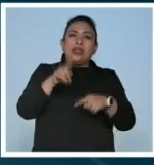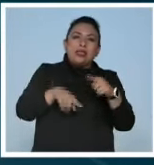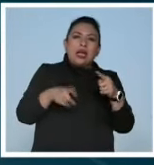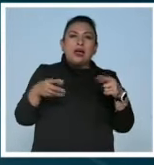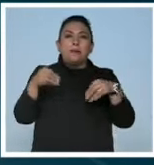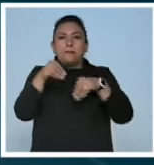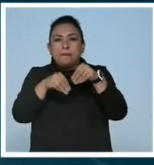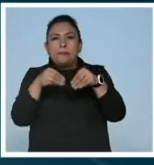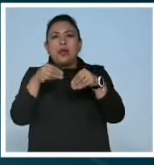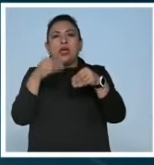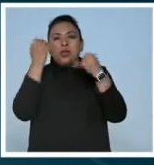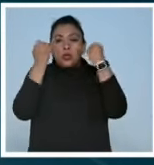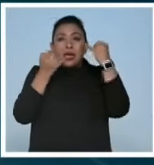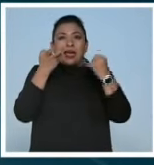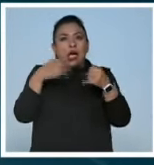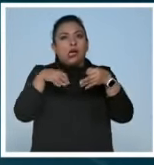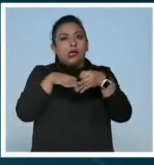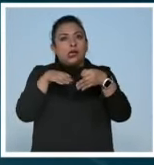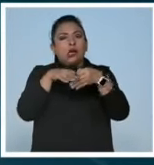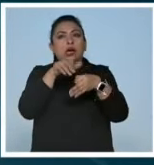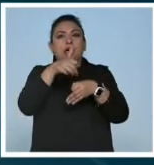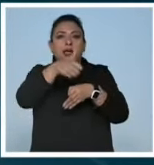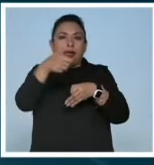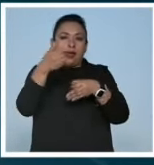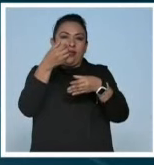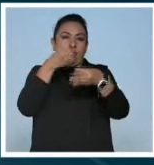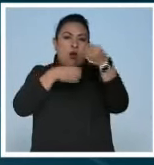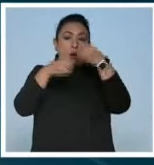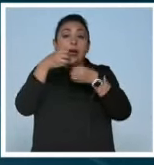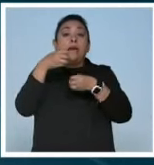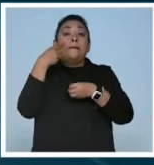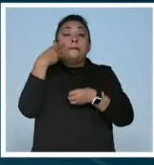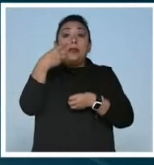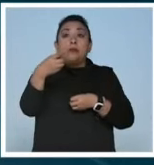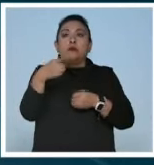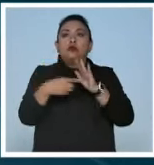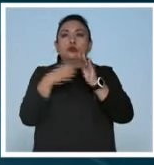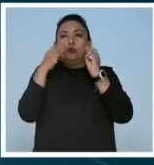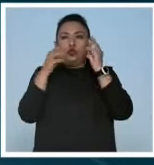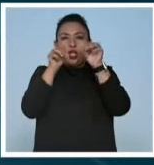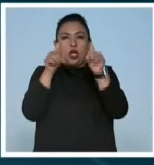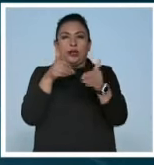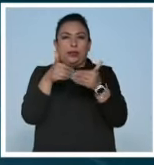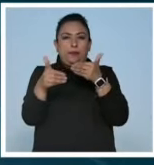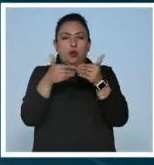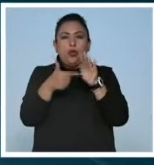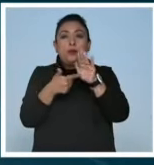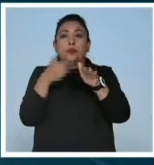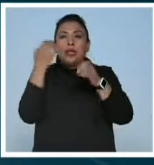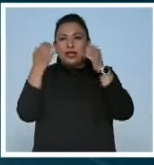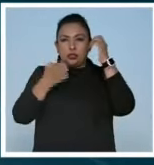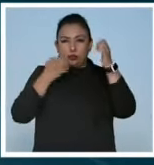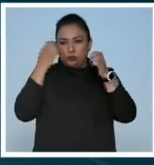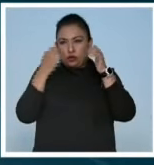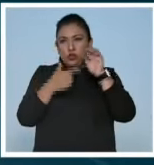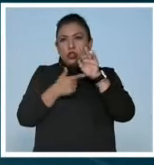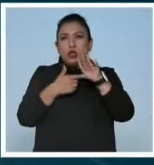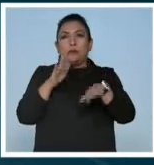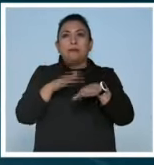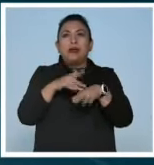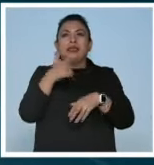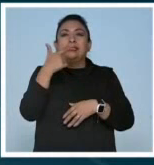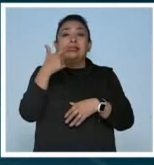construir, crear, fue una constante en cada una de sus obras. Así lo demuestra el Museo de Arte Moderno, que exhibe una exposición que presenta más